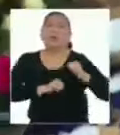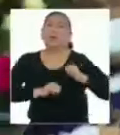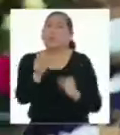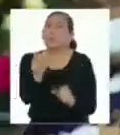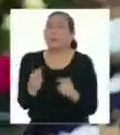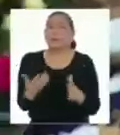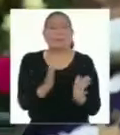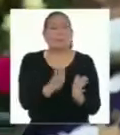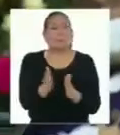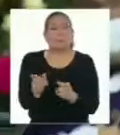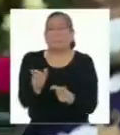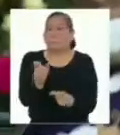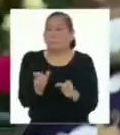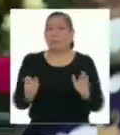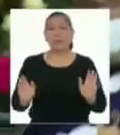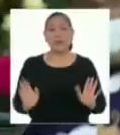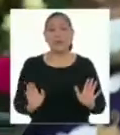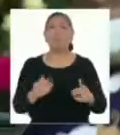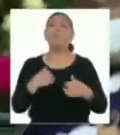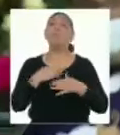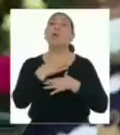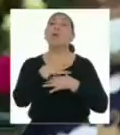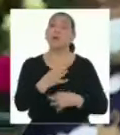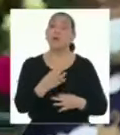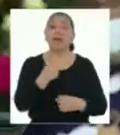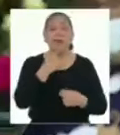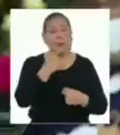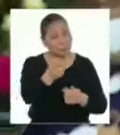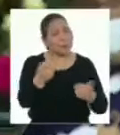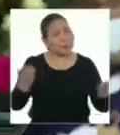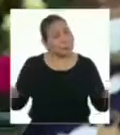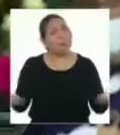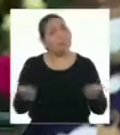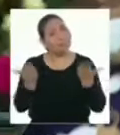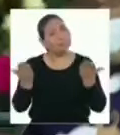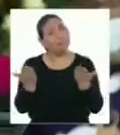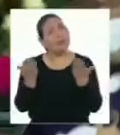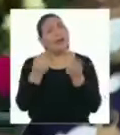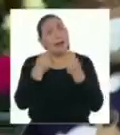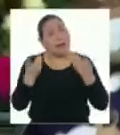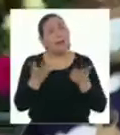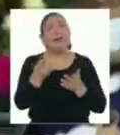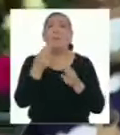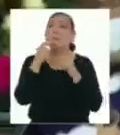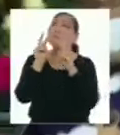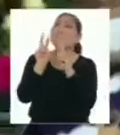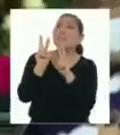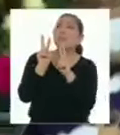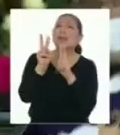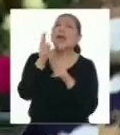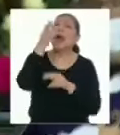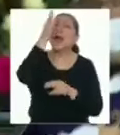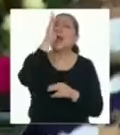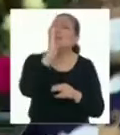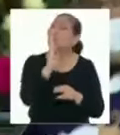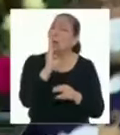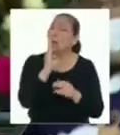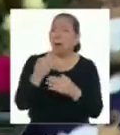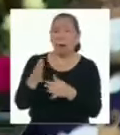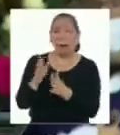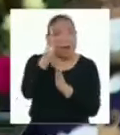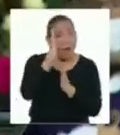sin acepción de personas, me gustaría animarlos a mirar una vez más al Señor. Él no